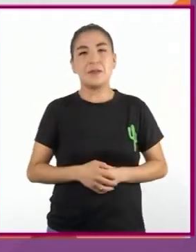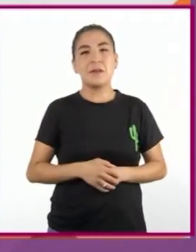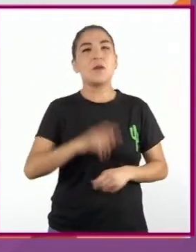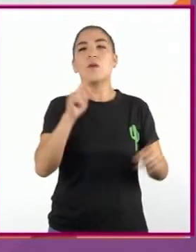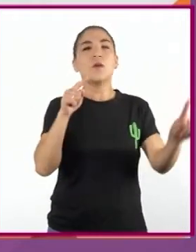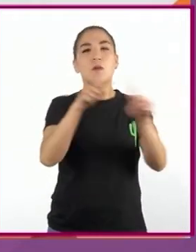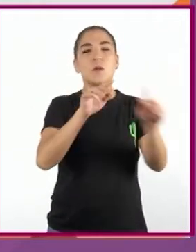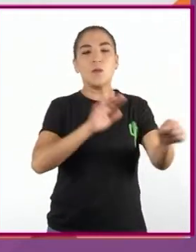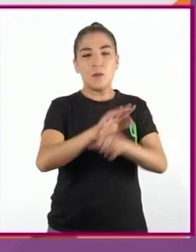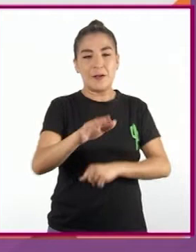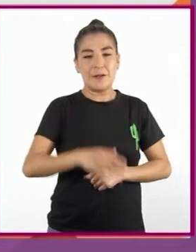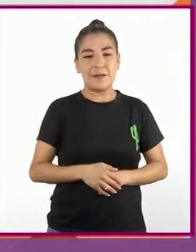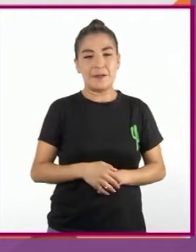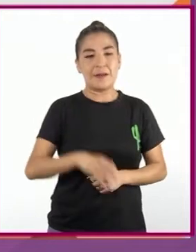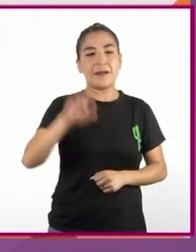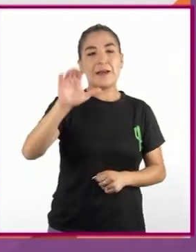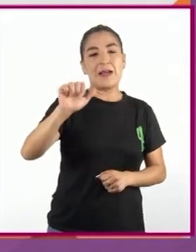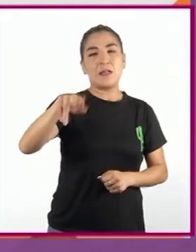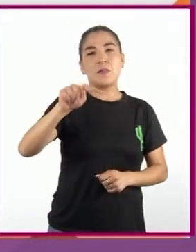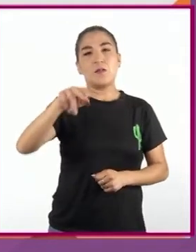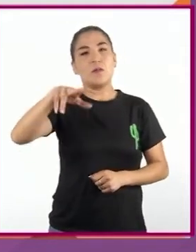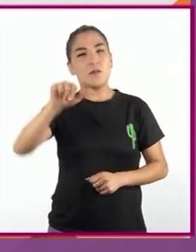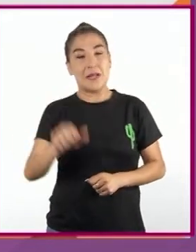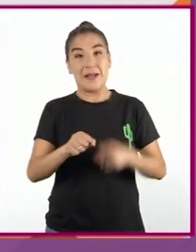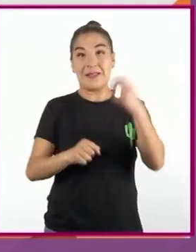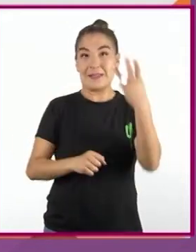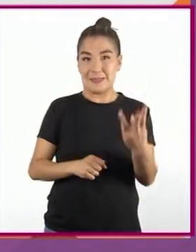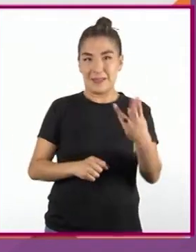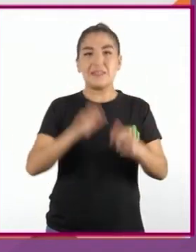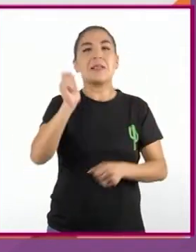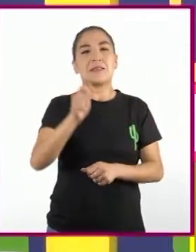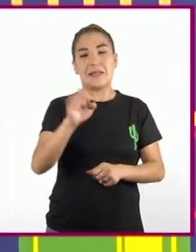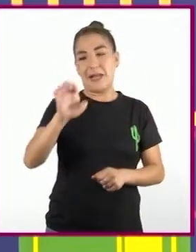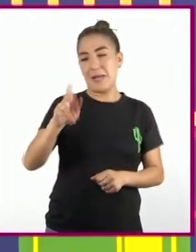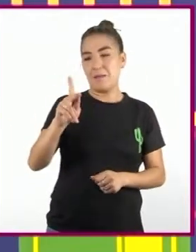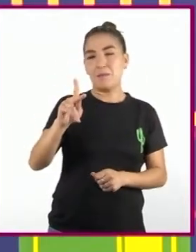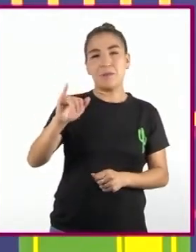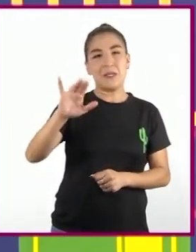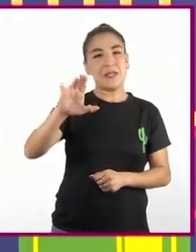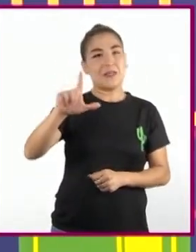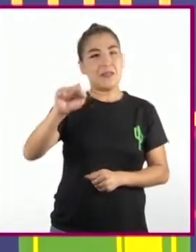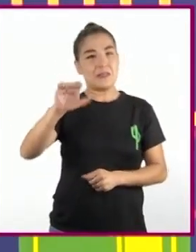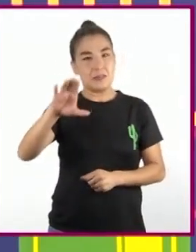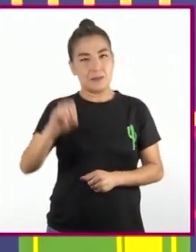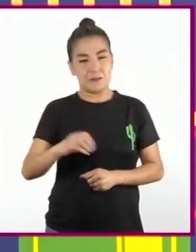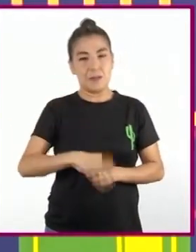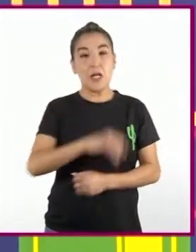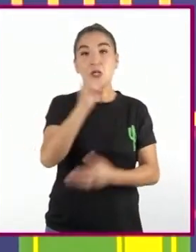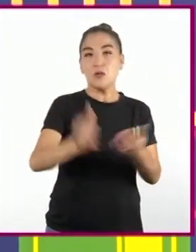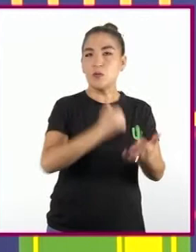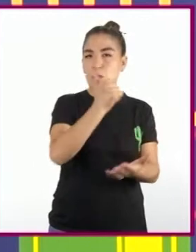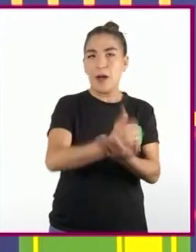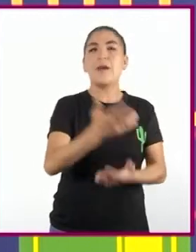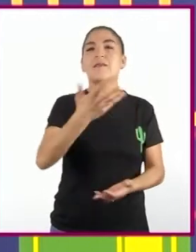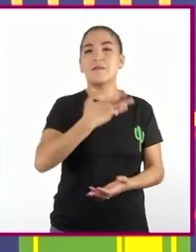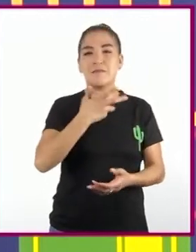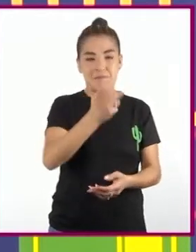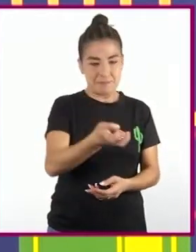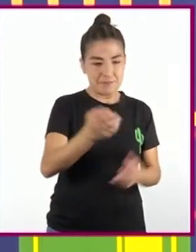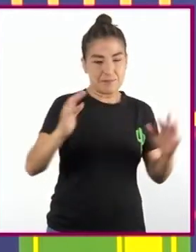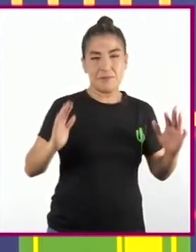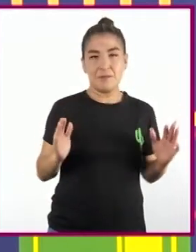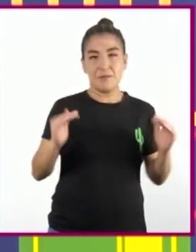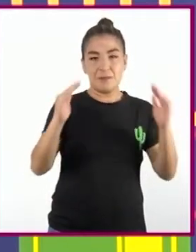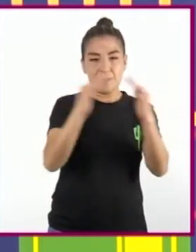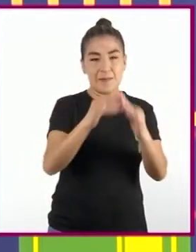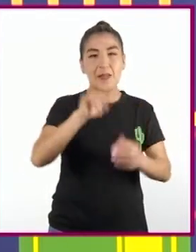denominada como Cantona III, correspondiente al Epiclásico. La ciudad se encuentra construida entre los municipios